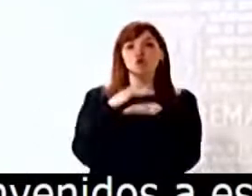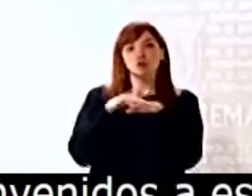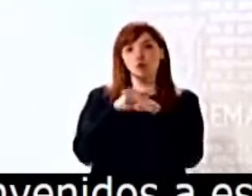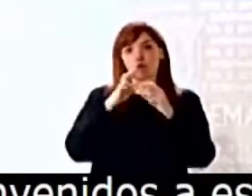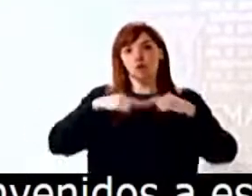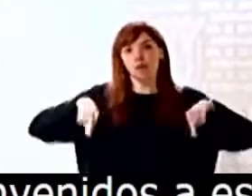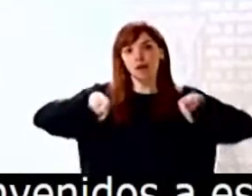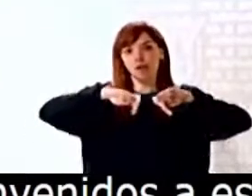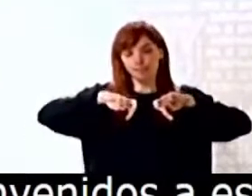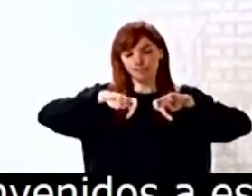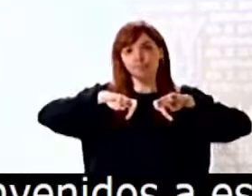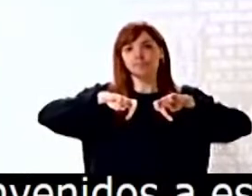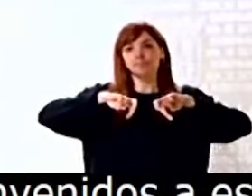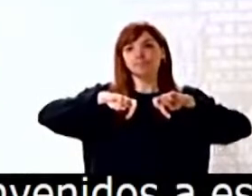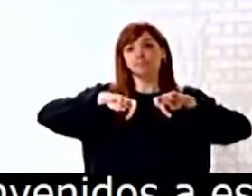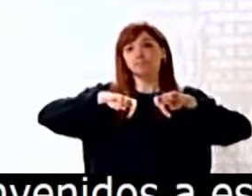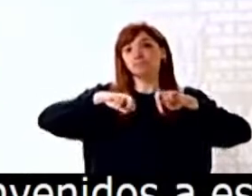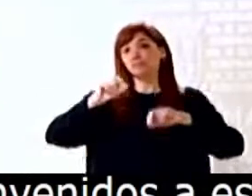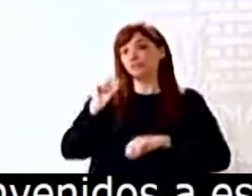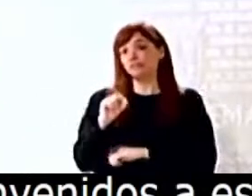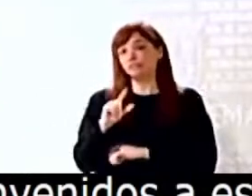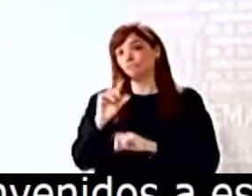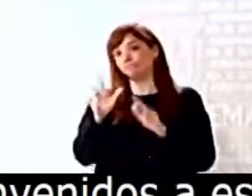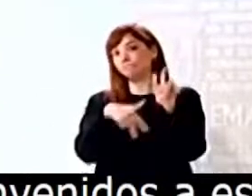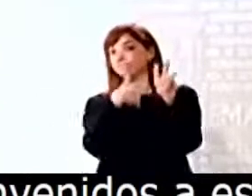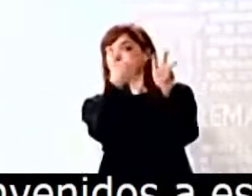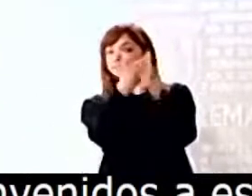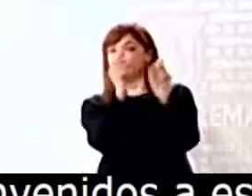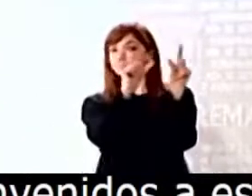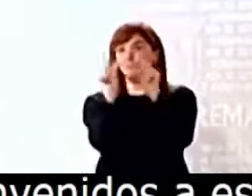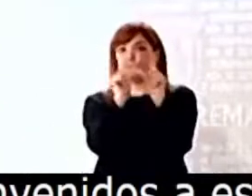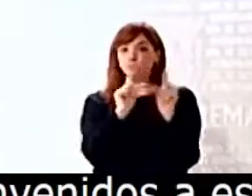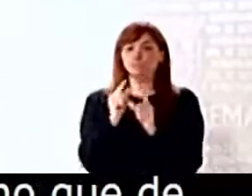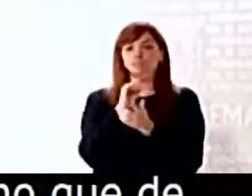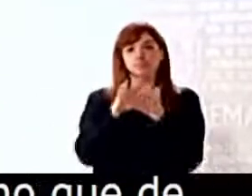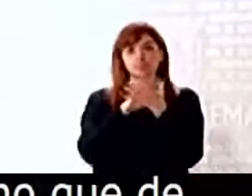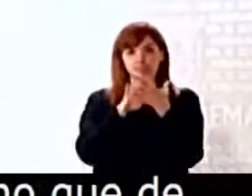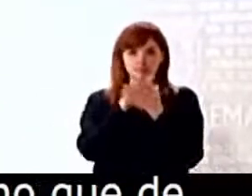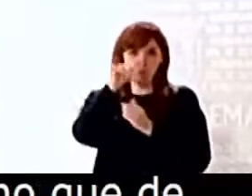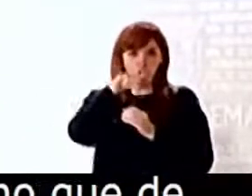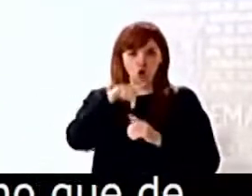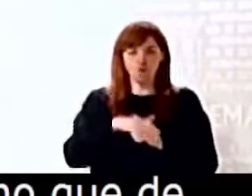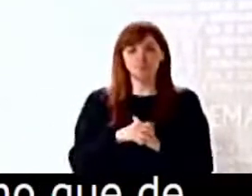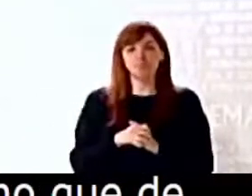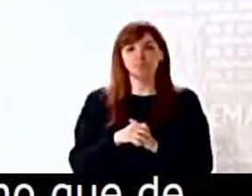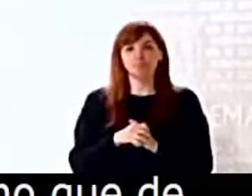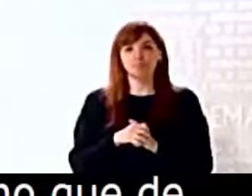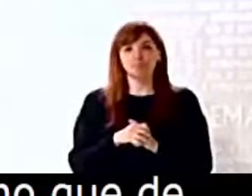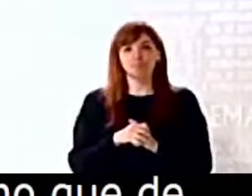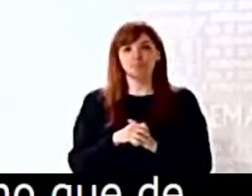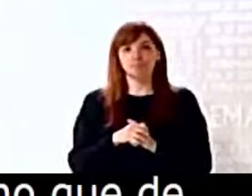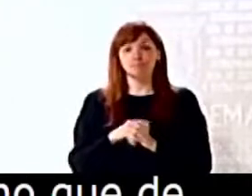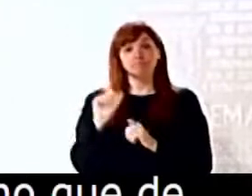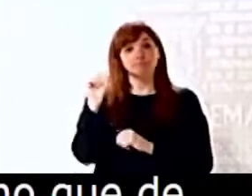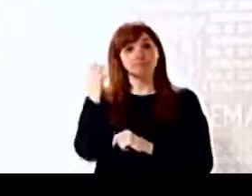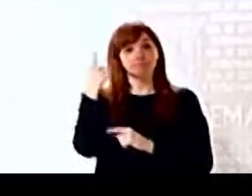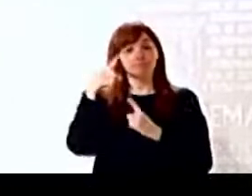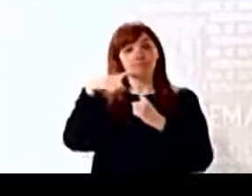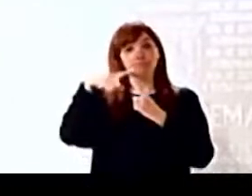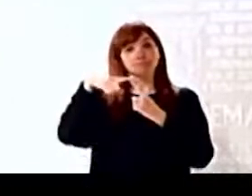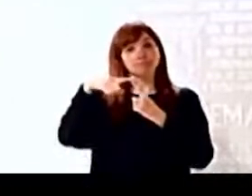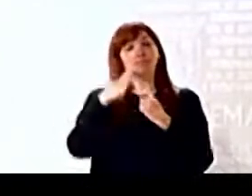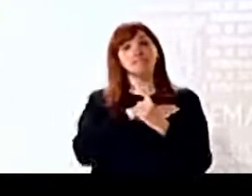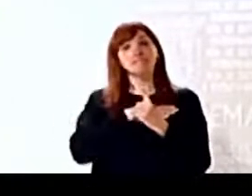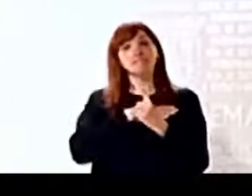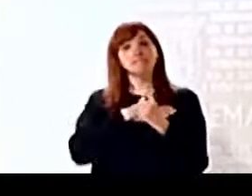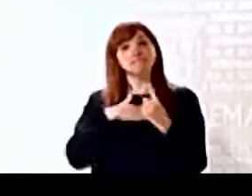de Gobierno que de manera telemática hemos celebrado hoy. En primer lugar,